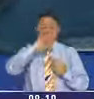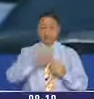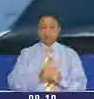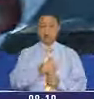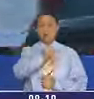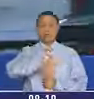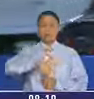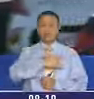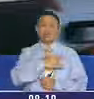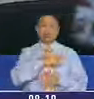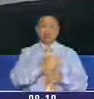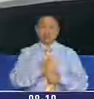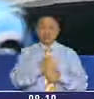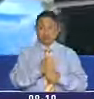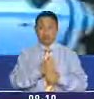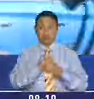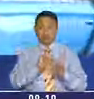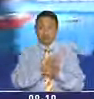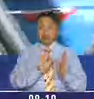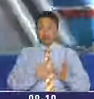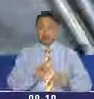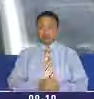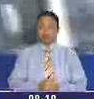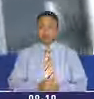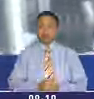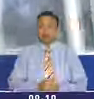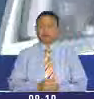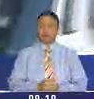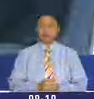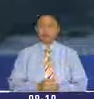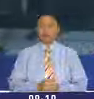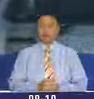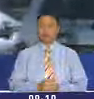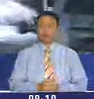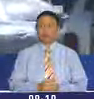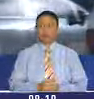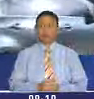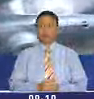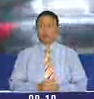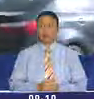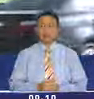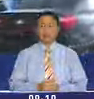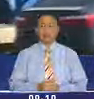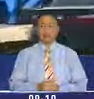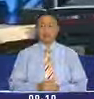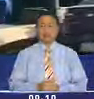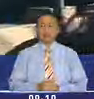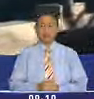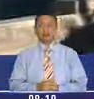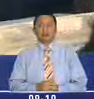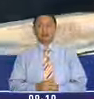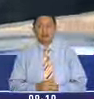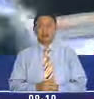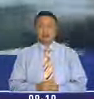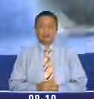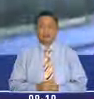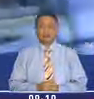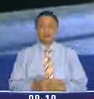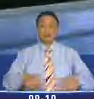a la ciudadanía mayor seguridad. Sobre todo, nos encontramos haciendo operativos aquí en el sector de San Roque